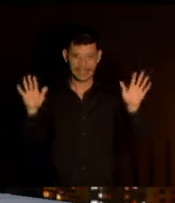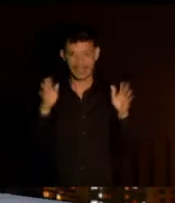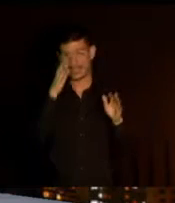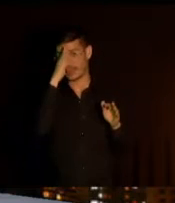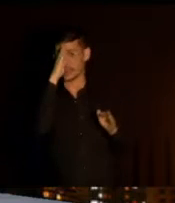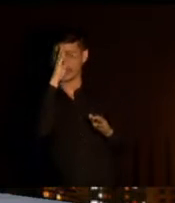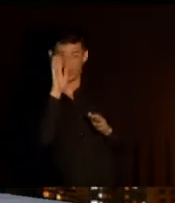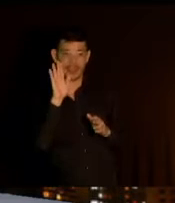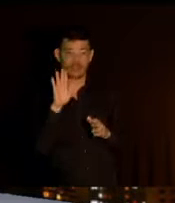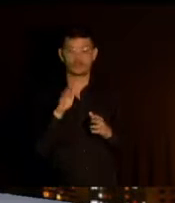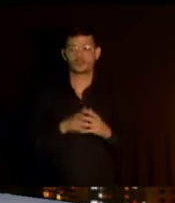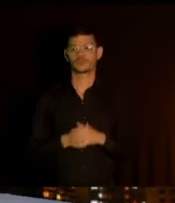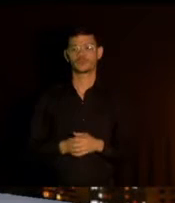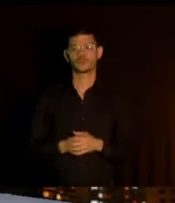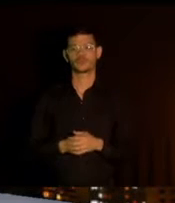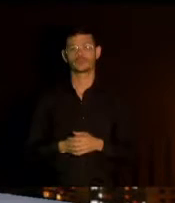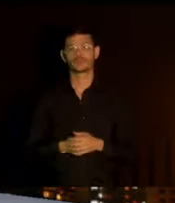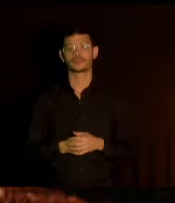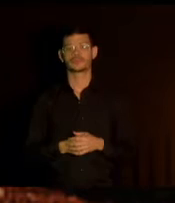que puedan existir en torno a él?